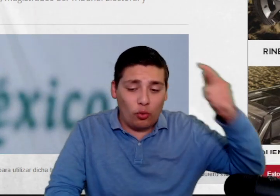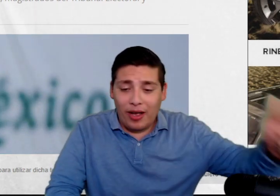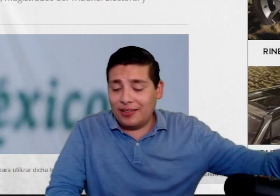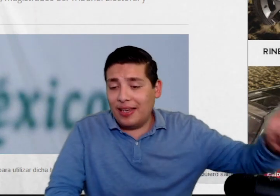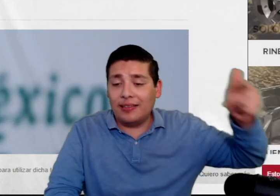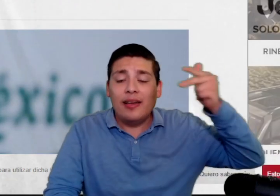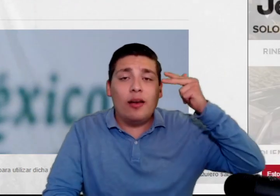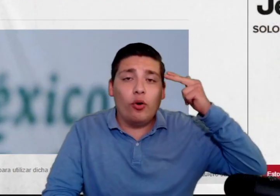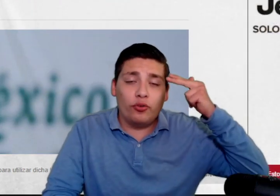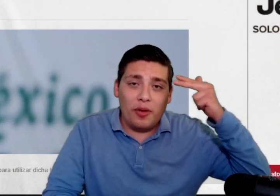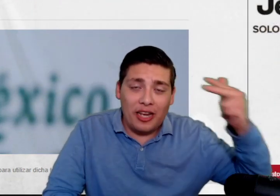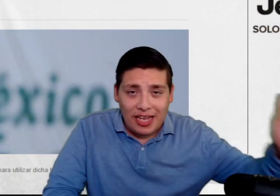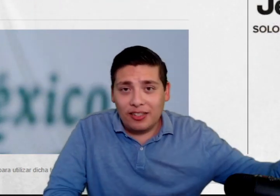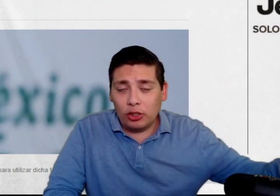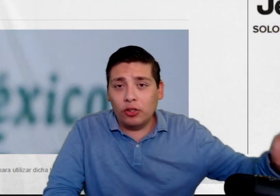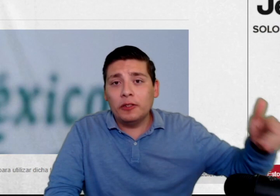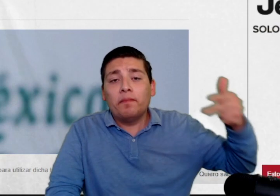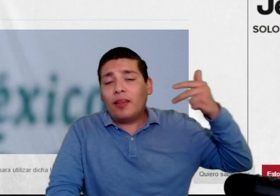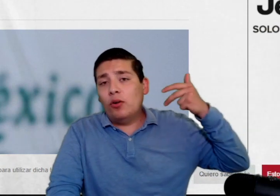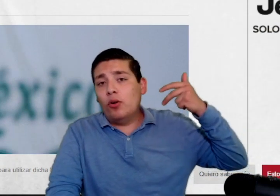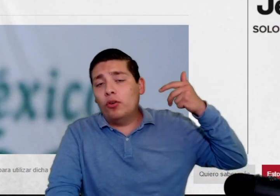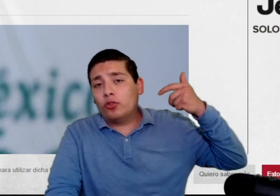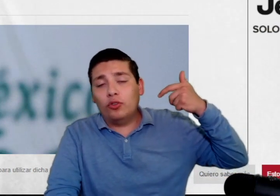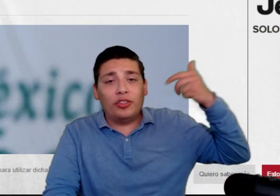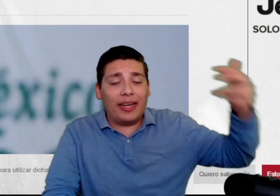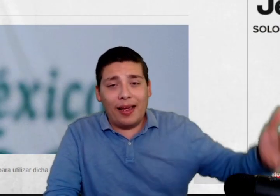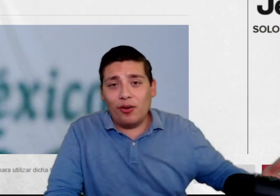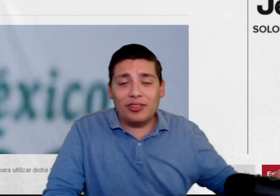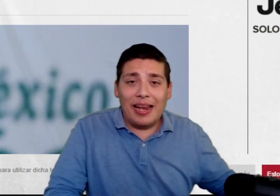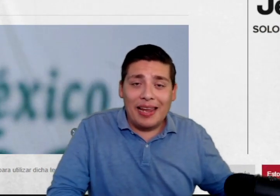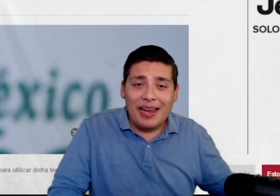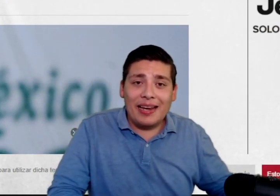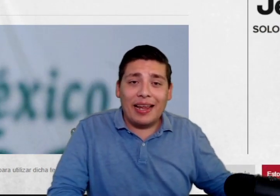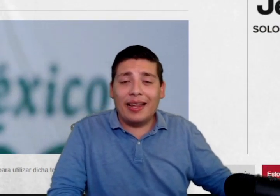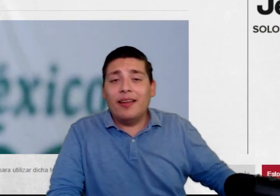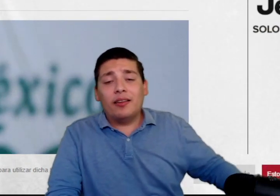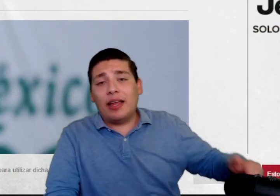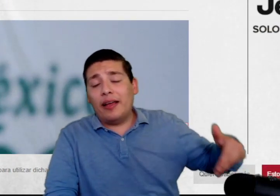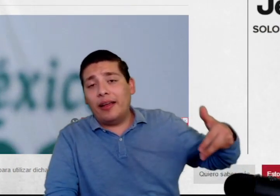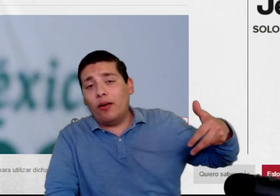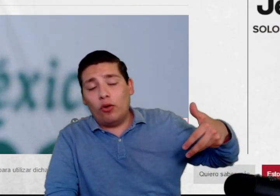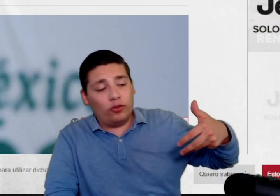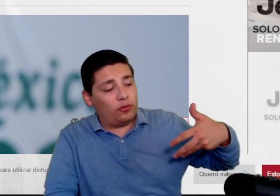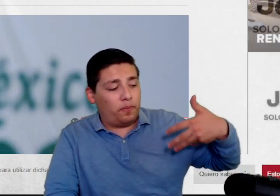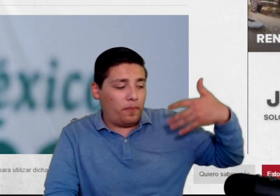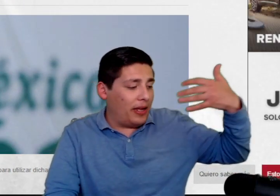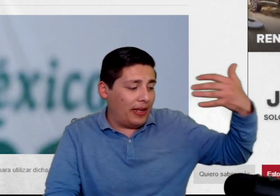los jueces, los ministros, los consejeros del INE,